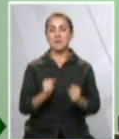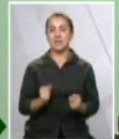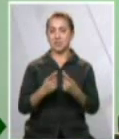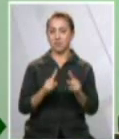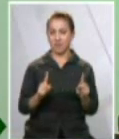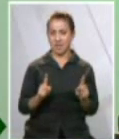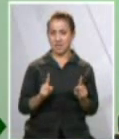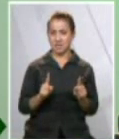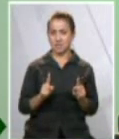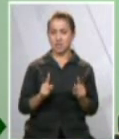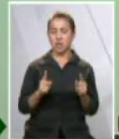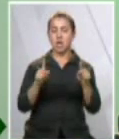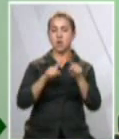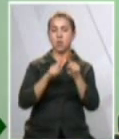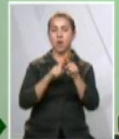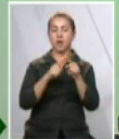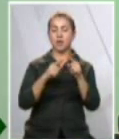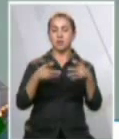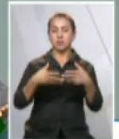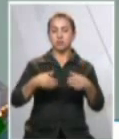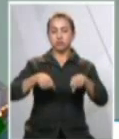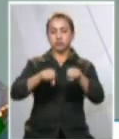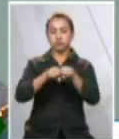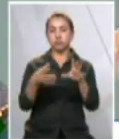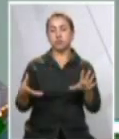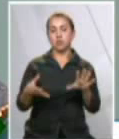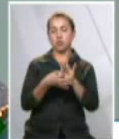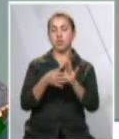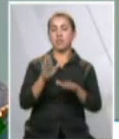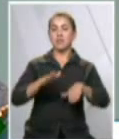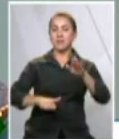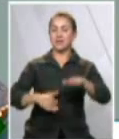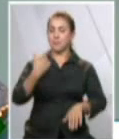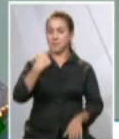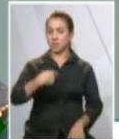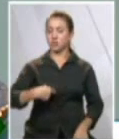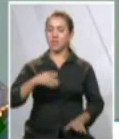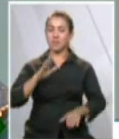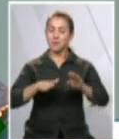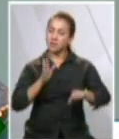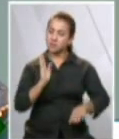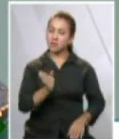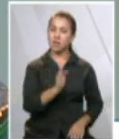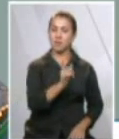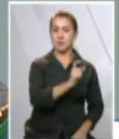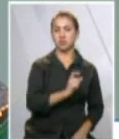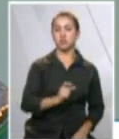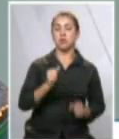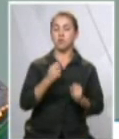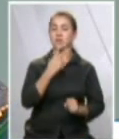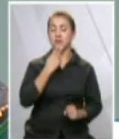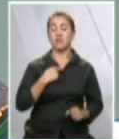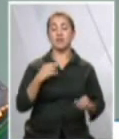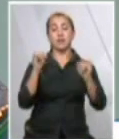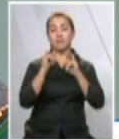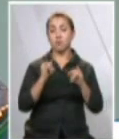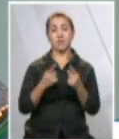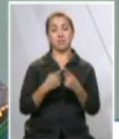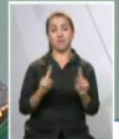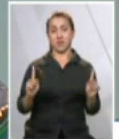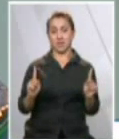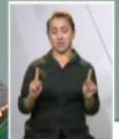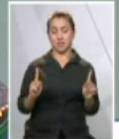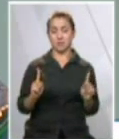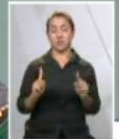diferente? ¿Cómo es ese cruce? ¿Cómo es ese proceso? Depende de la persona. Depende de cada persona. Cada quien lo puede vivir